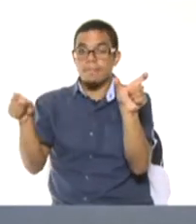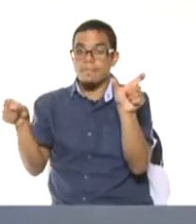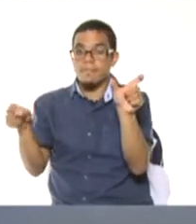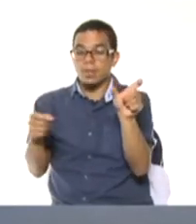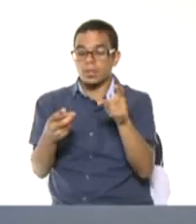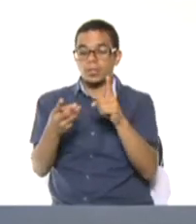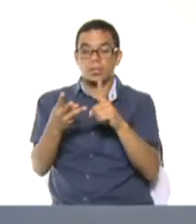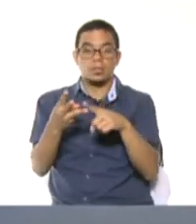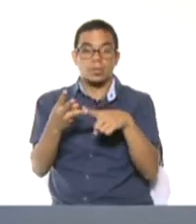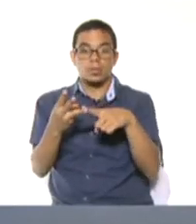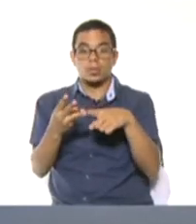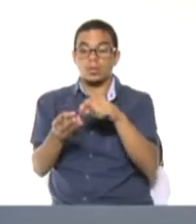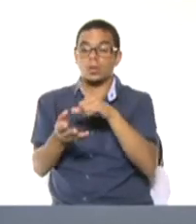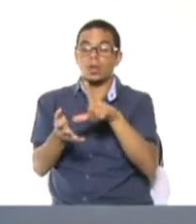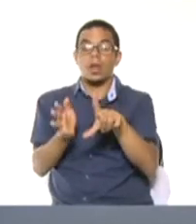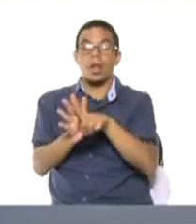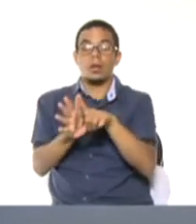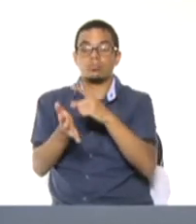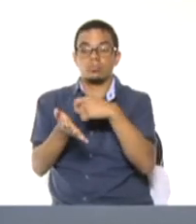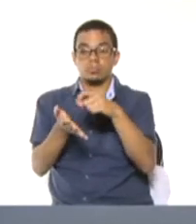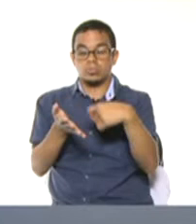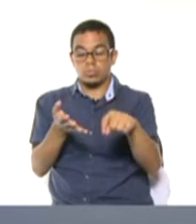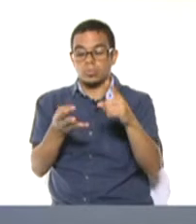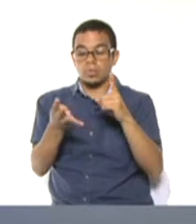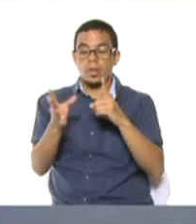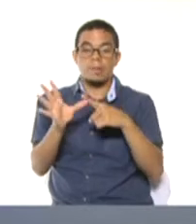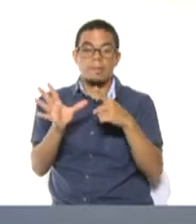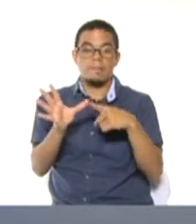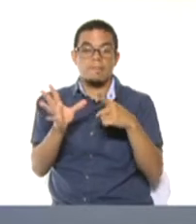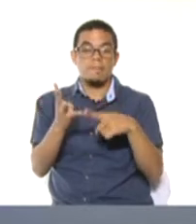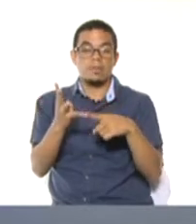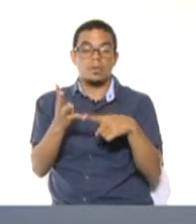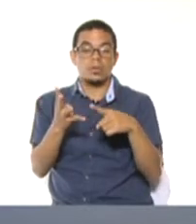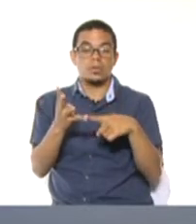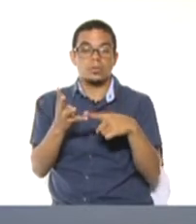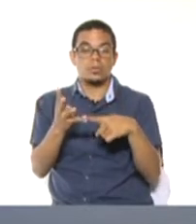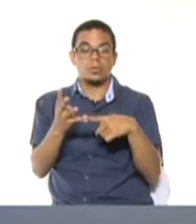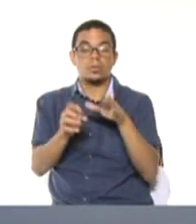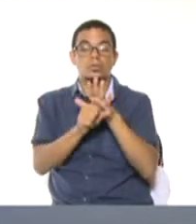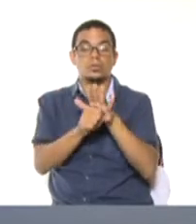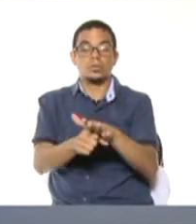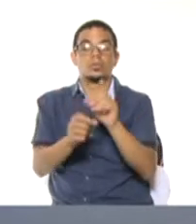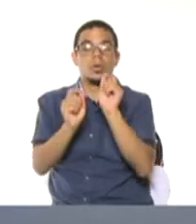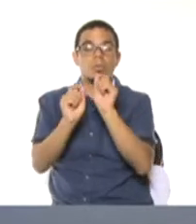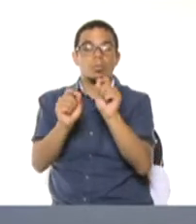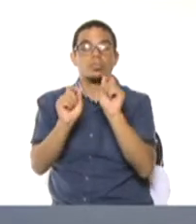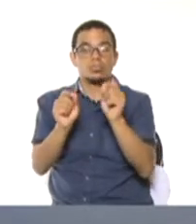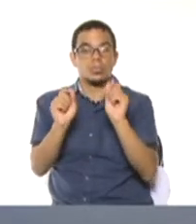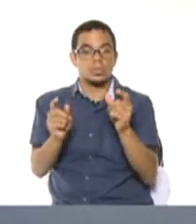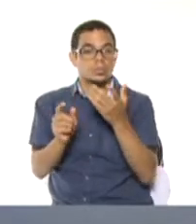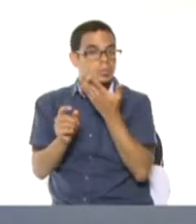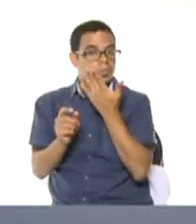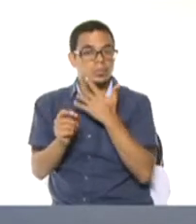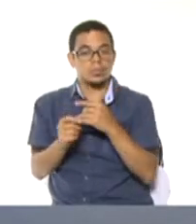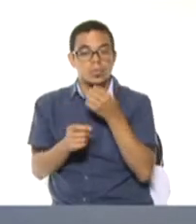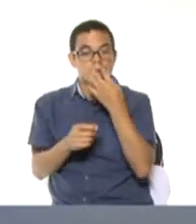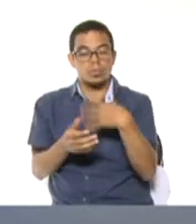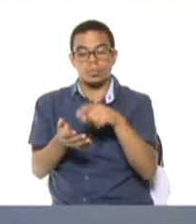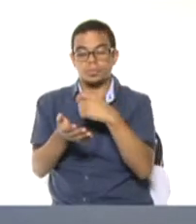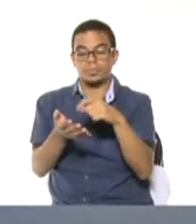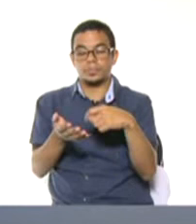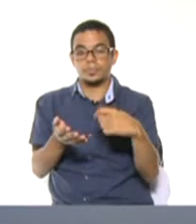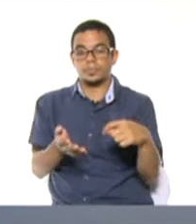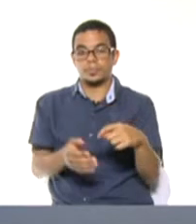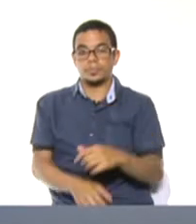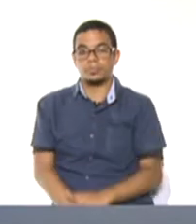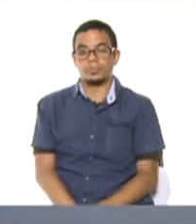buena ortografía, los signos de puntuación y la buena escritura. Muy bien.